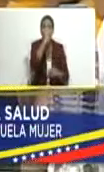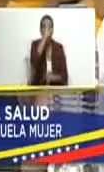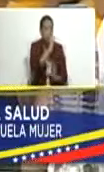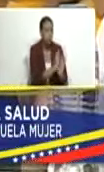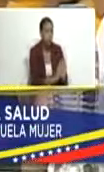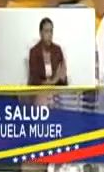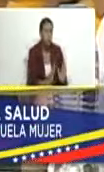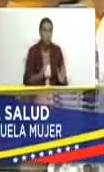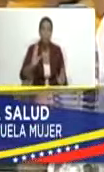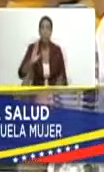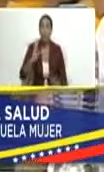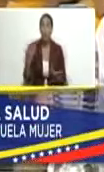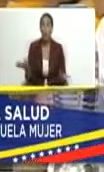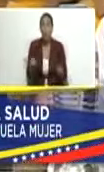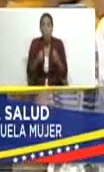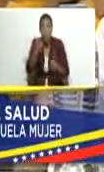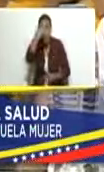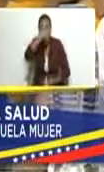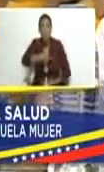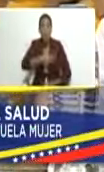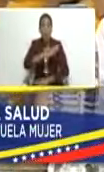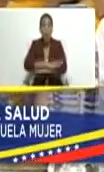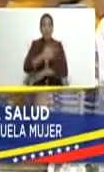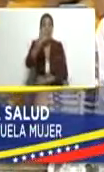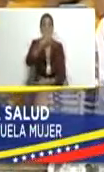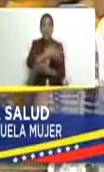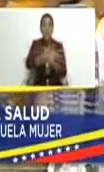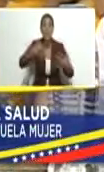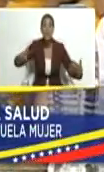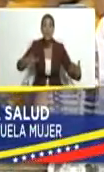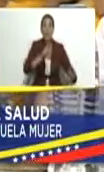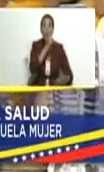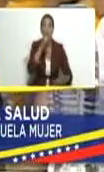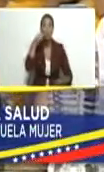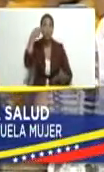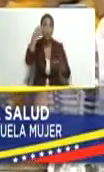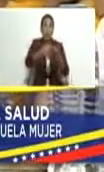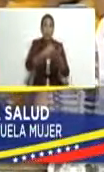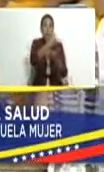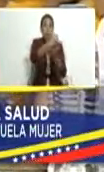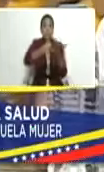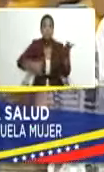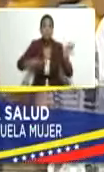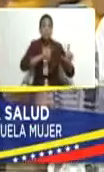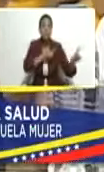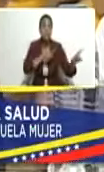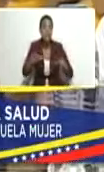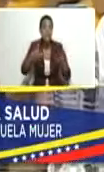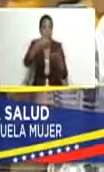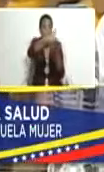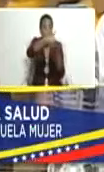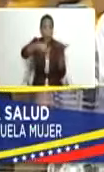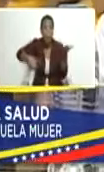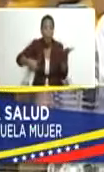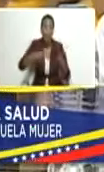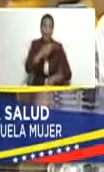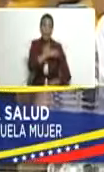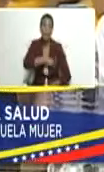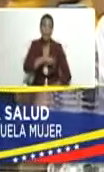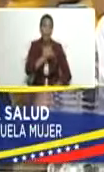ha respondido, bueno, más de 5 millones inscritas, más de 5 millones de mujeres inscritas en esta